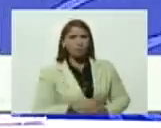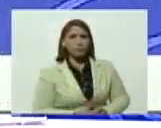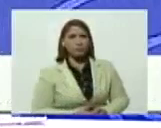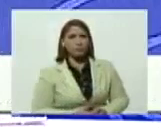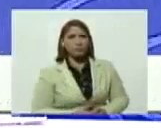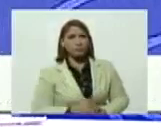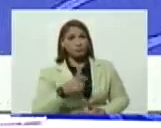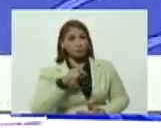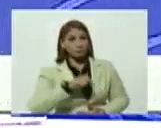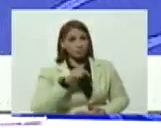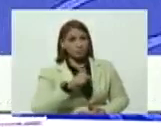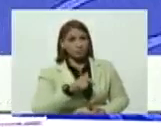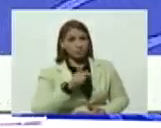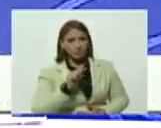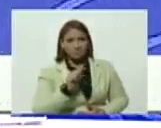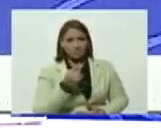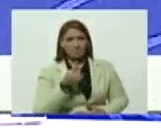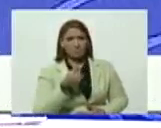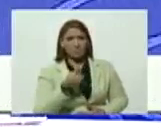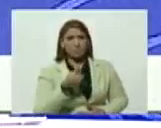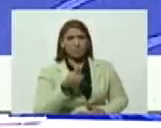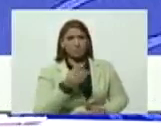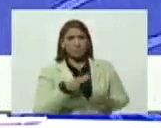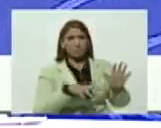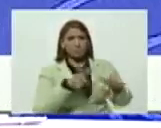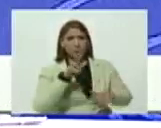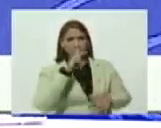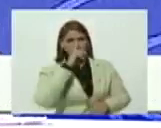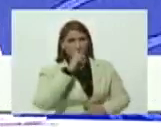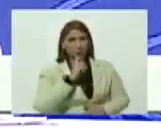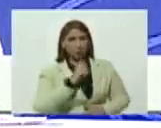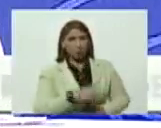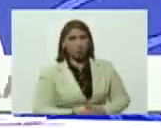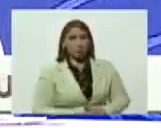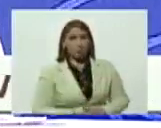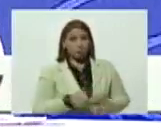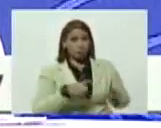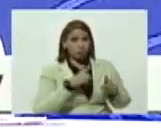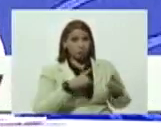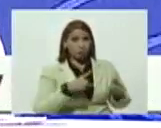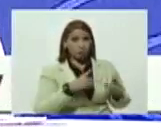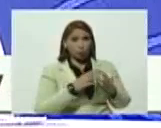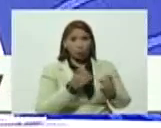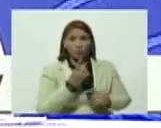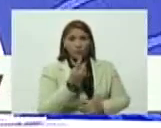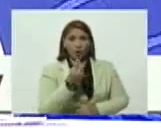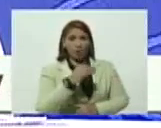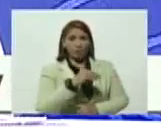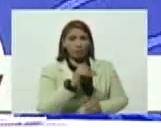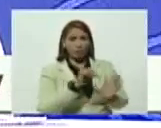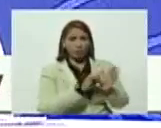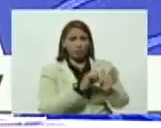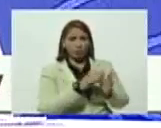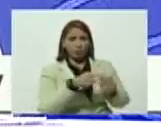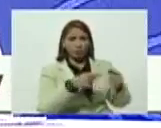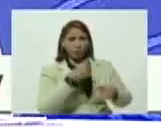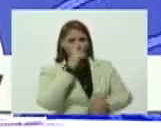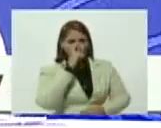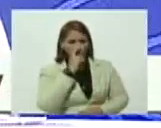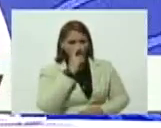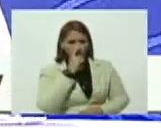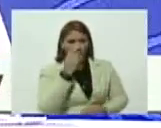hoy arriba a los primeros 13 años y todos los que faltan, en donde cada año, en cada